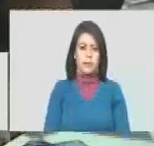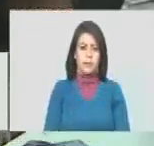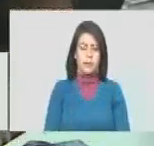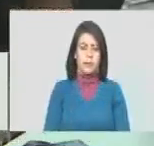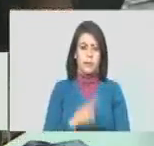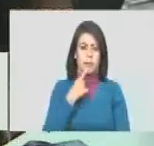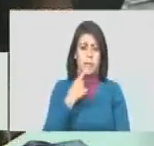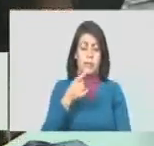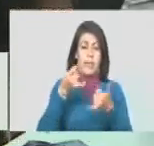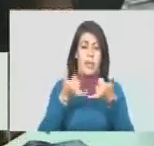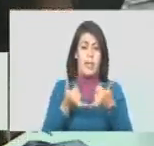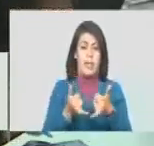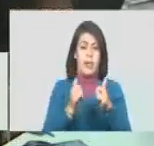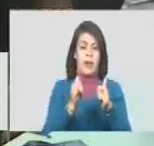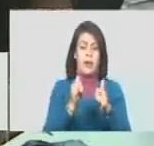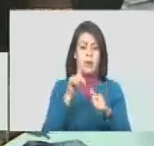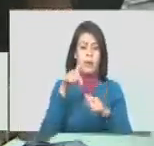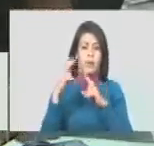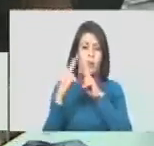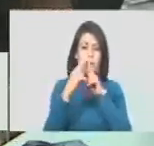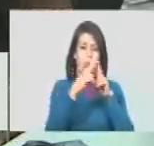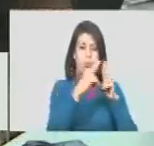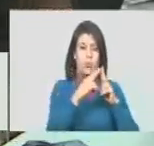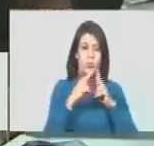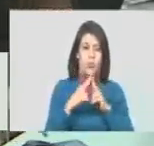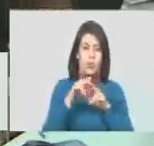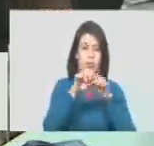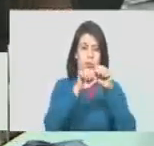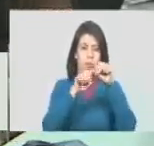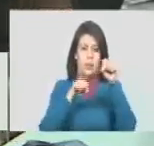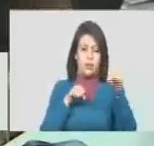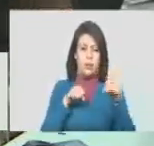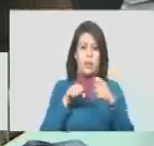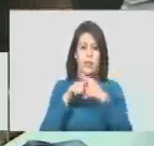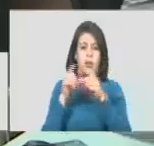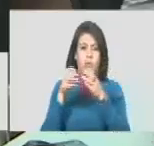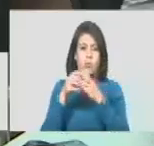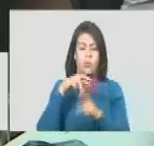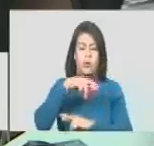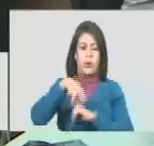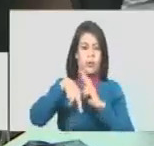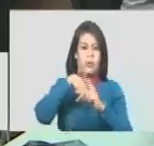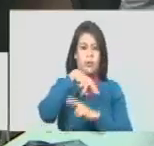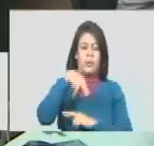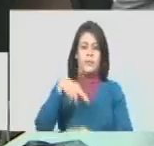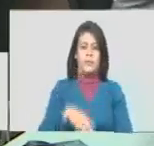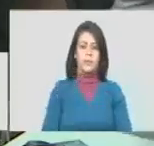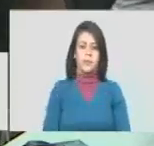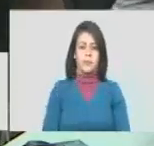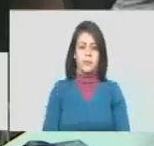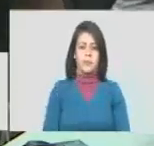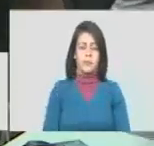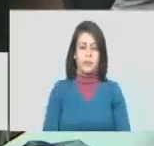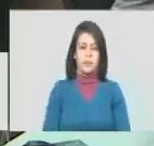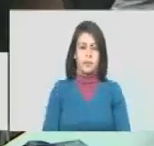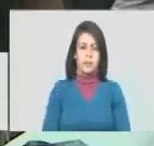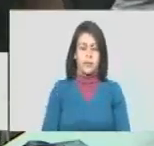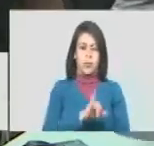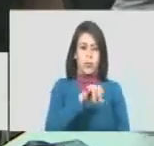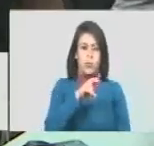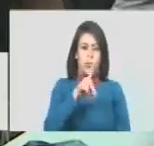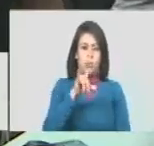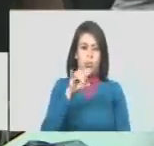contaba a sus hijos, a quienes conozco desde San Cristóbal por la militancia revolucionaria, que Julio